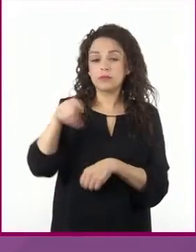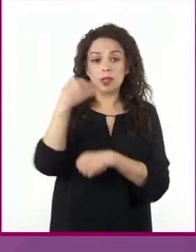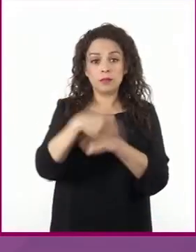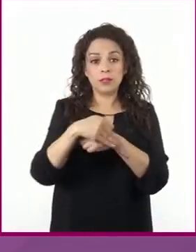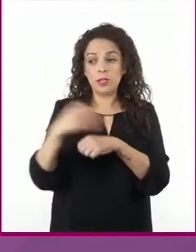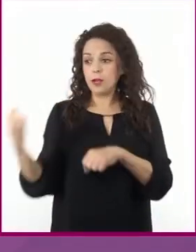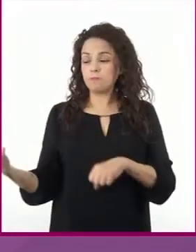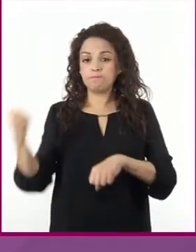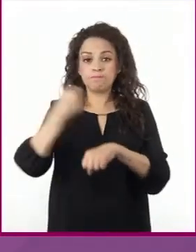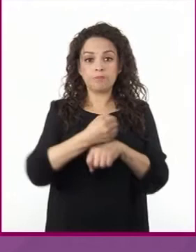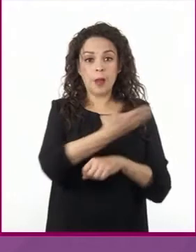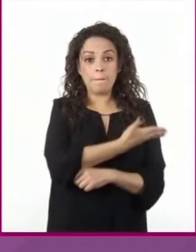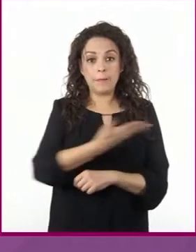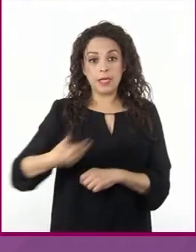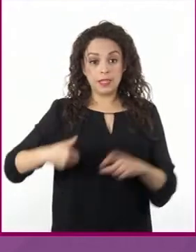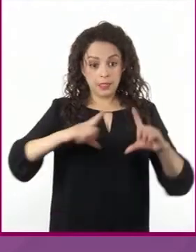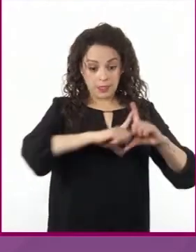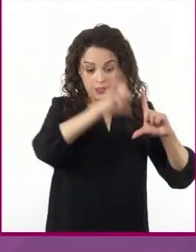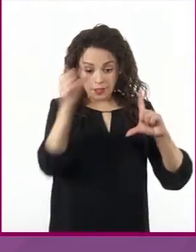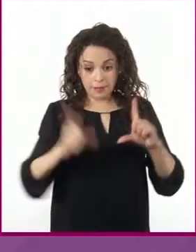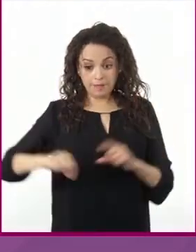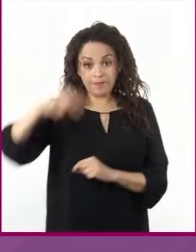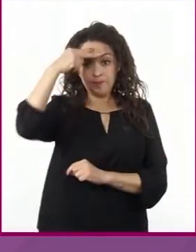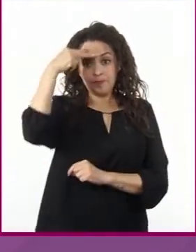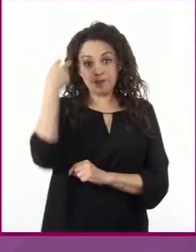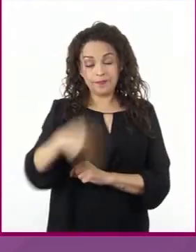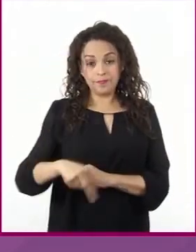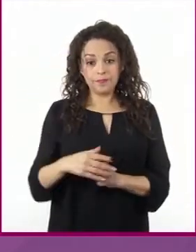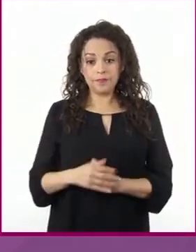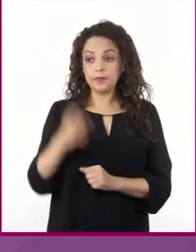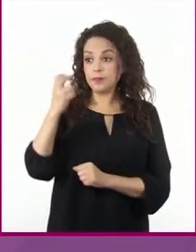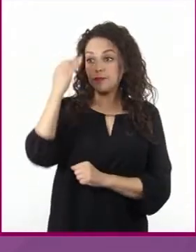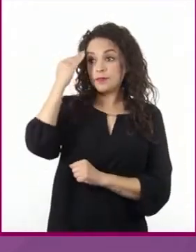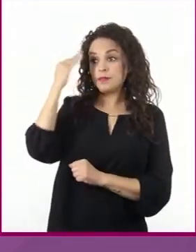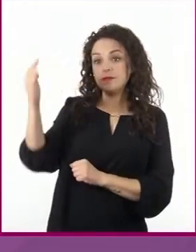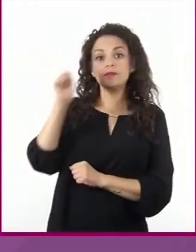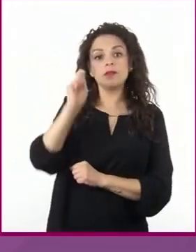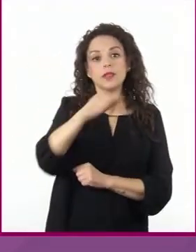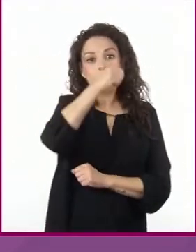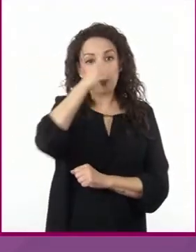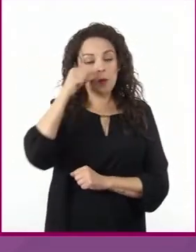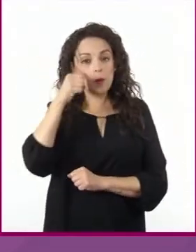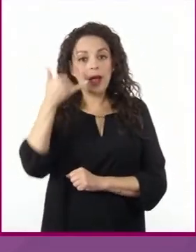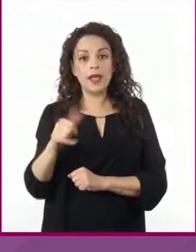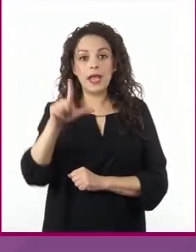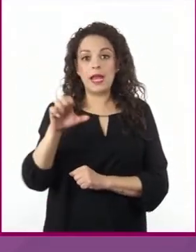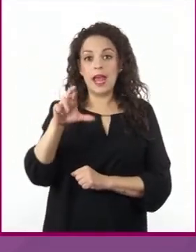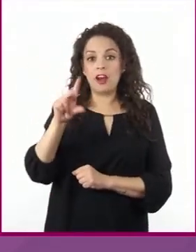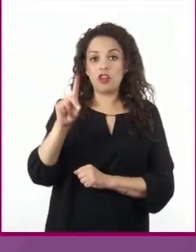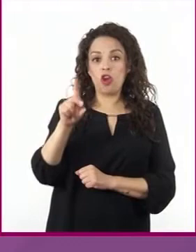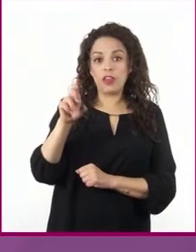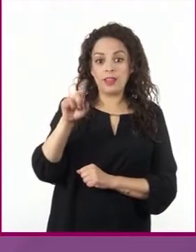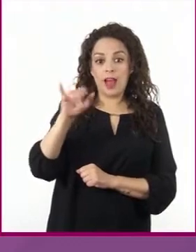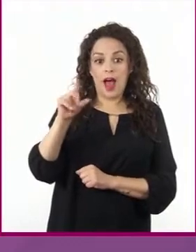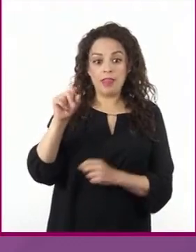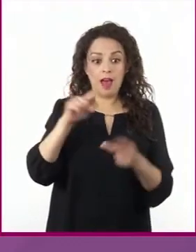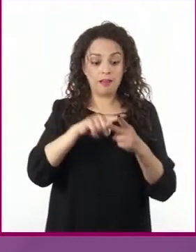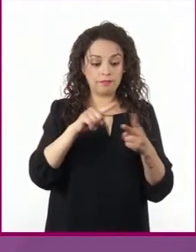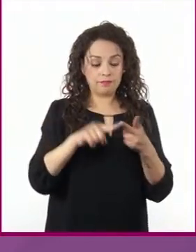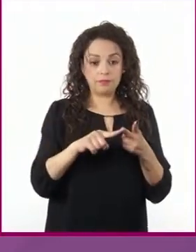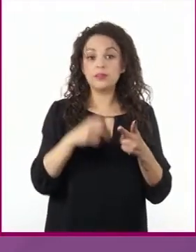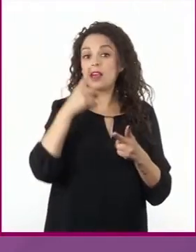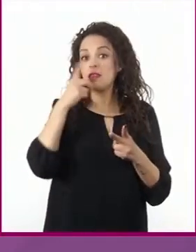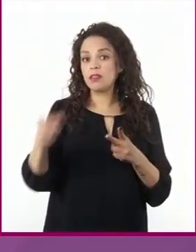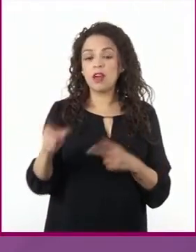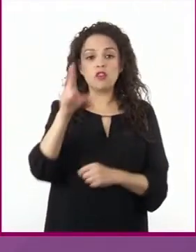la presidencia de la República. En los tiempos de los presidentes Juárez y Lerdo de Tejada, Porfirio Díaz se declaraba